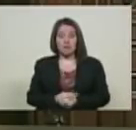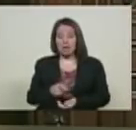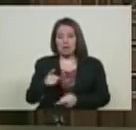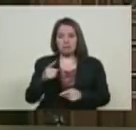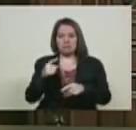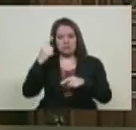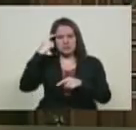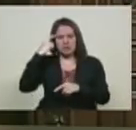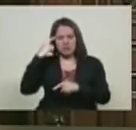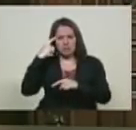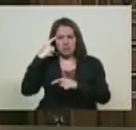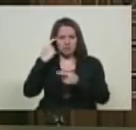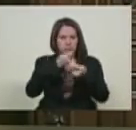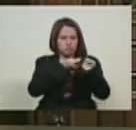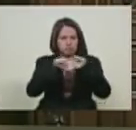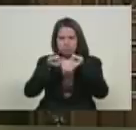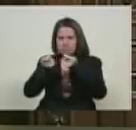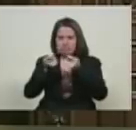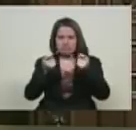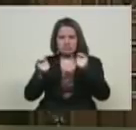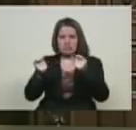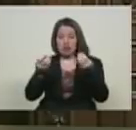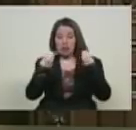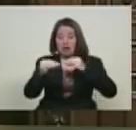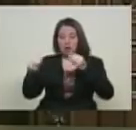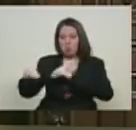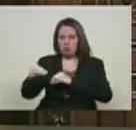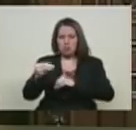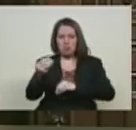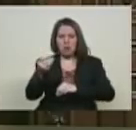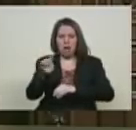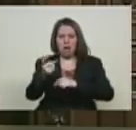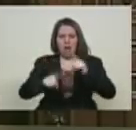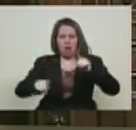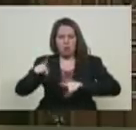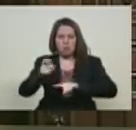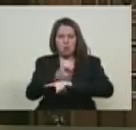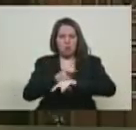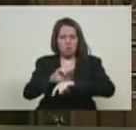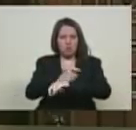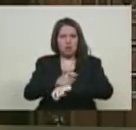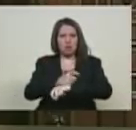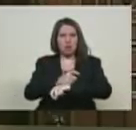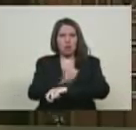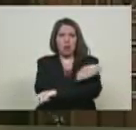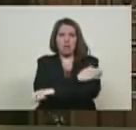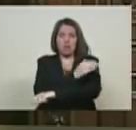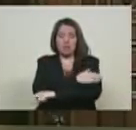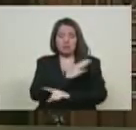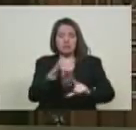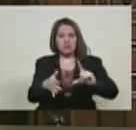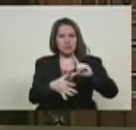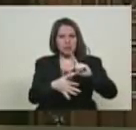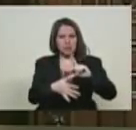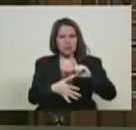complicidad de algunos gobiernos de la derecha en América